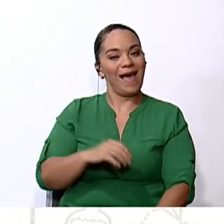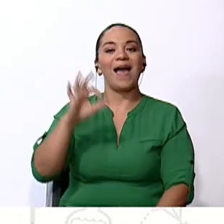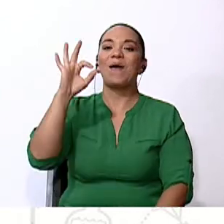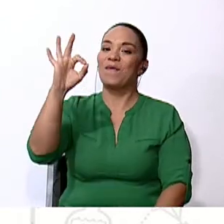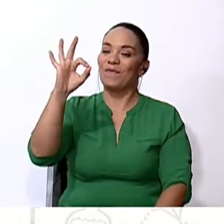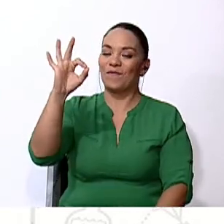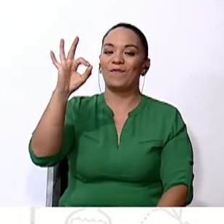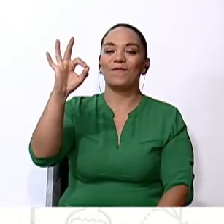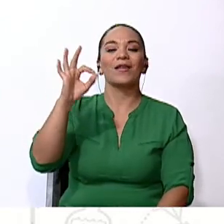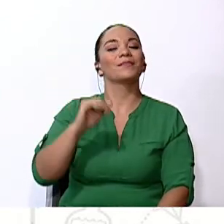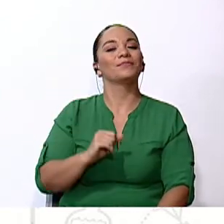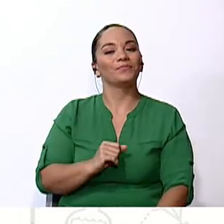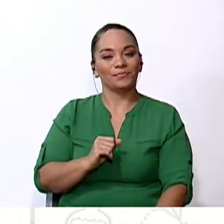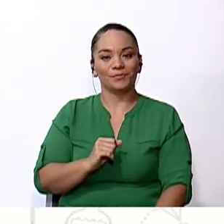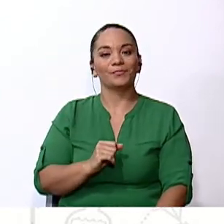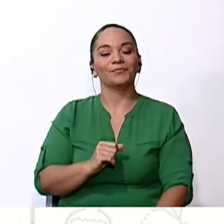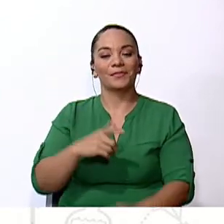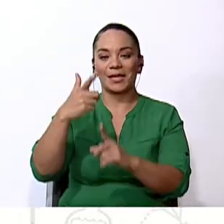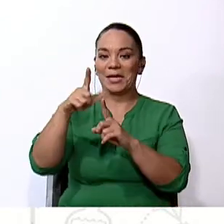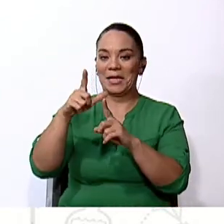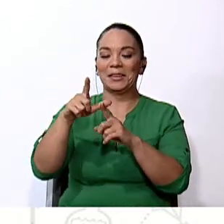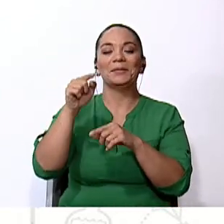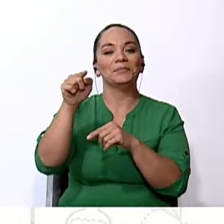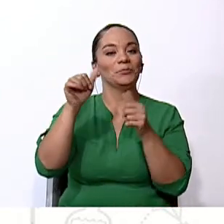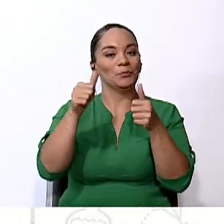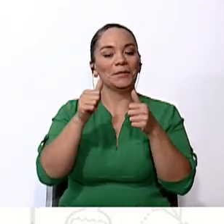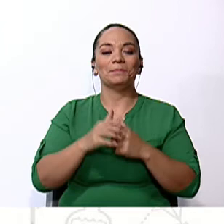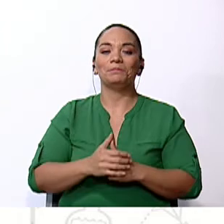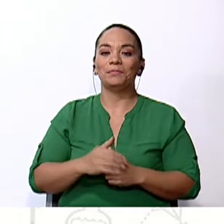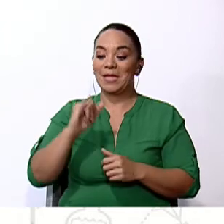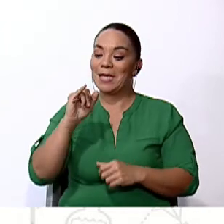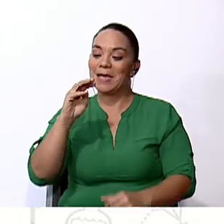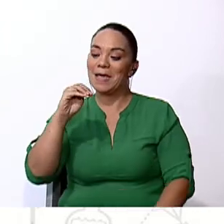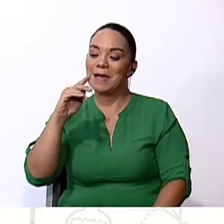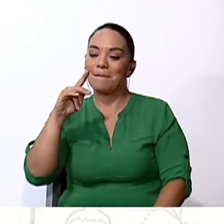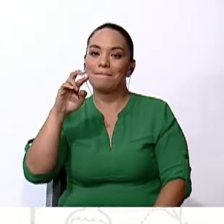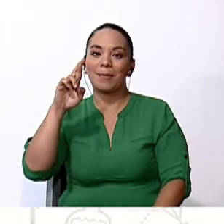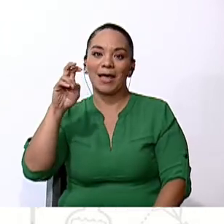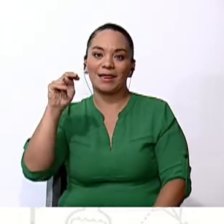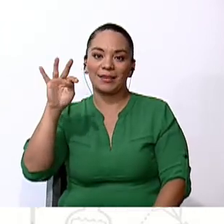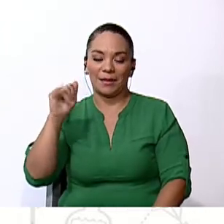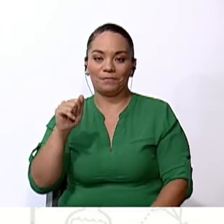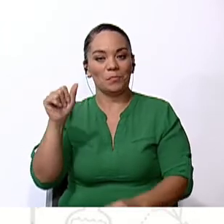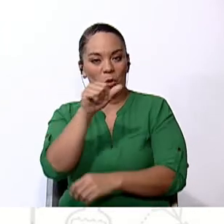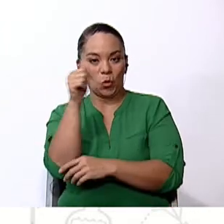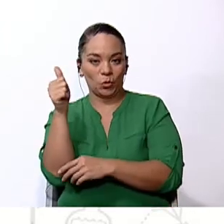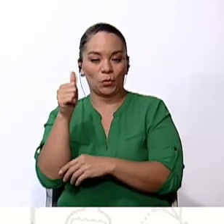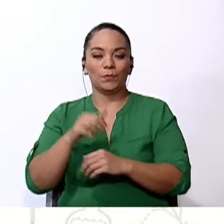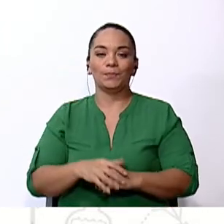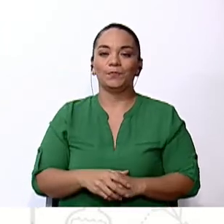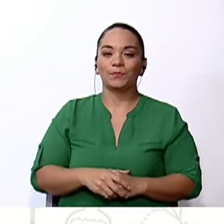¡Correcto! Ese es el disfraz de la F en letra imprenta. Vamos con la siguiente imagen.